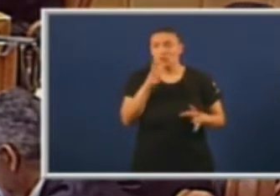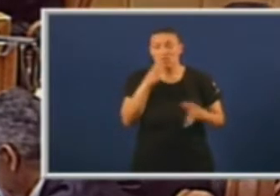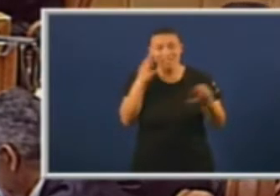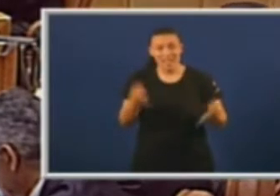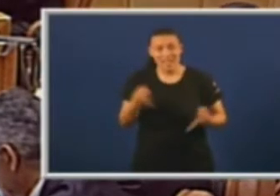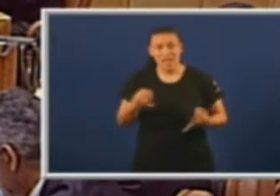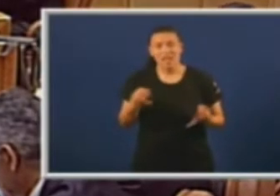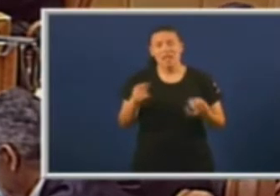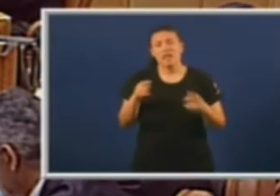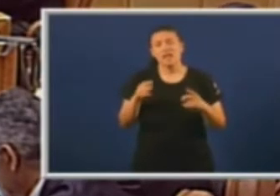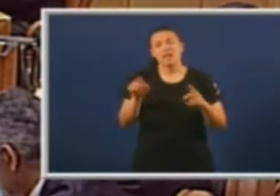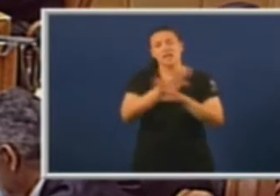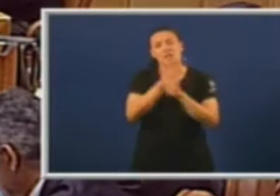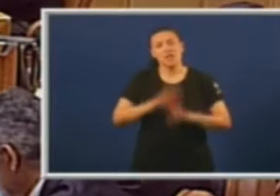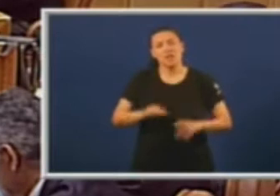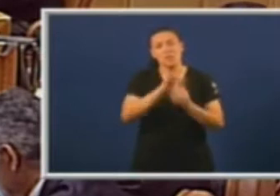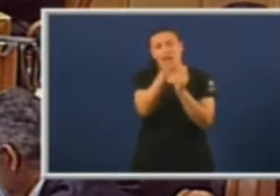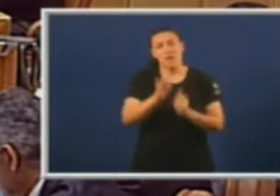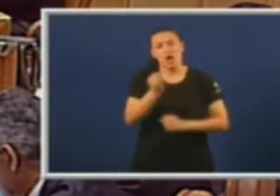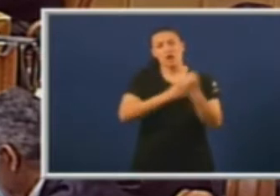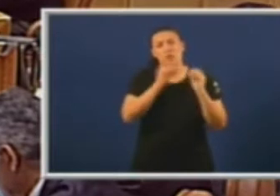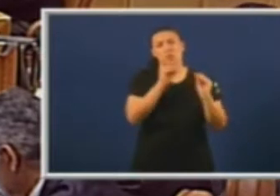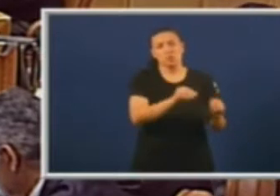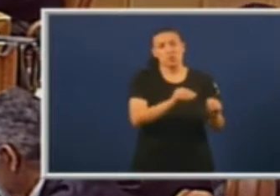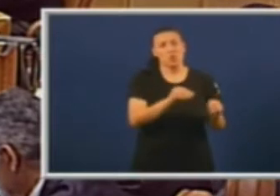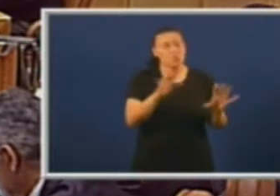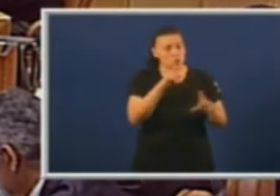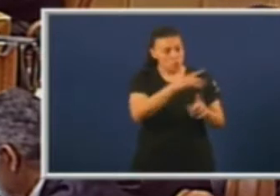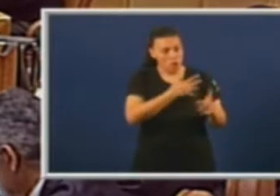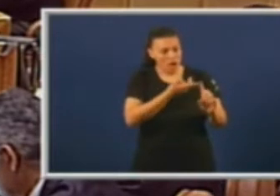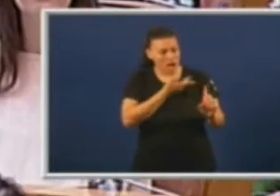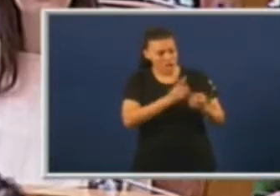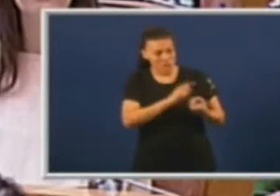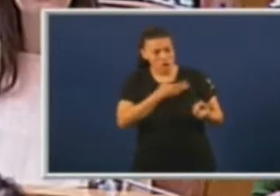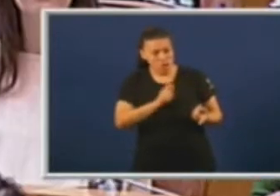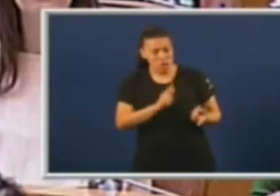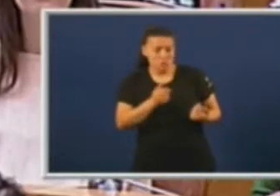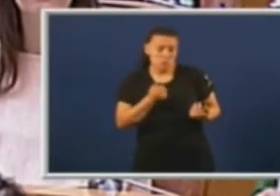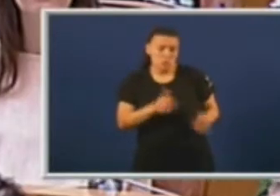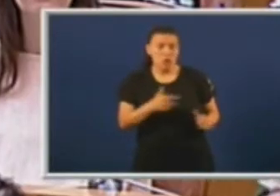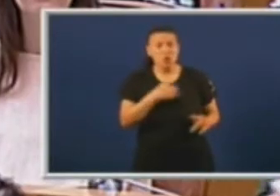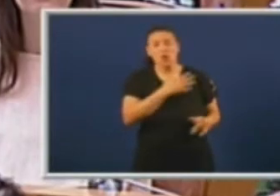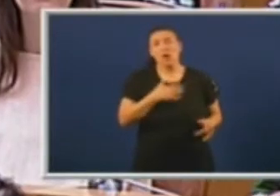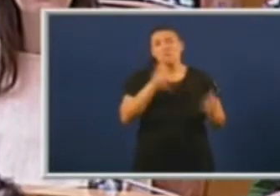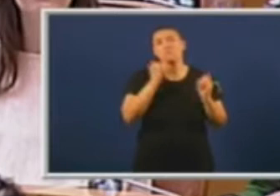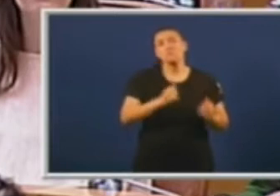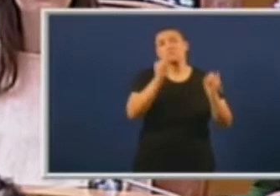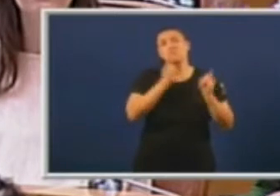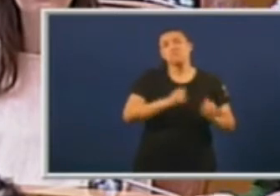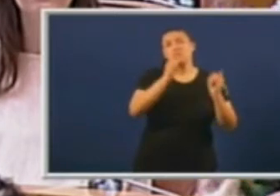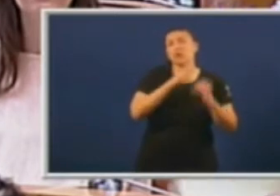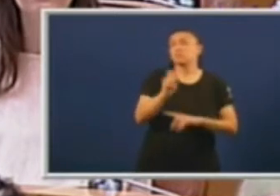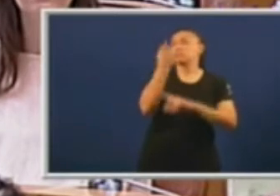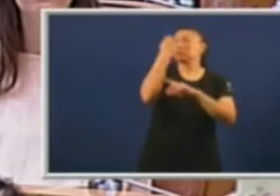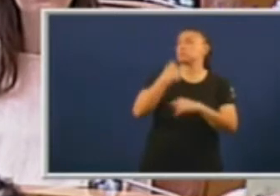o resultado do seu modelo económico, pero vostede non quere cambiar nada, prefire seguir campando por aí co seu